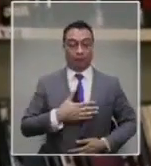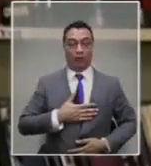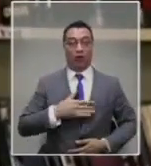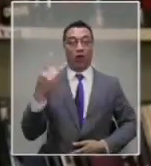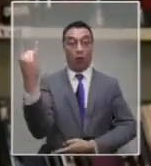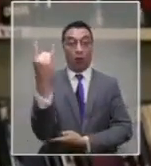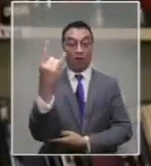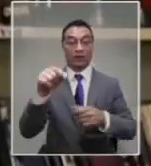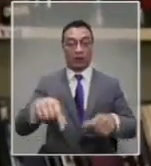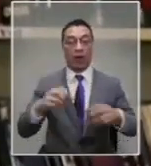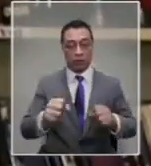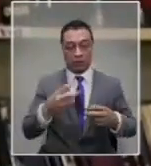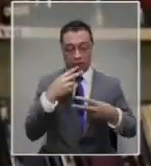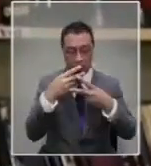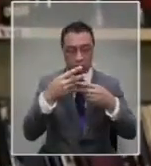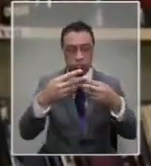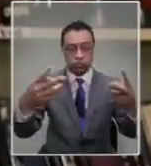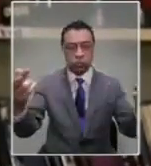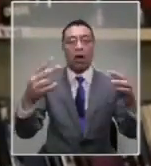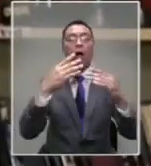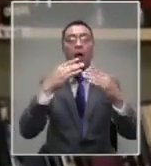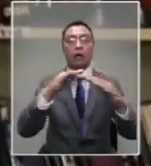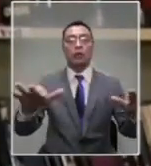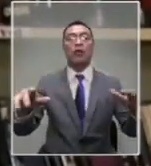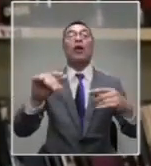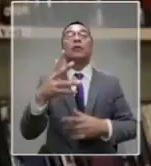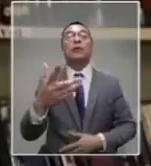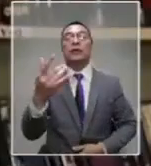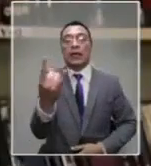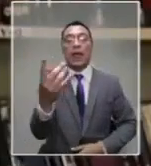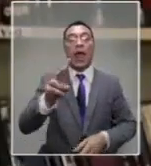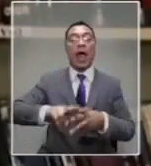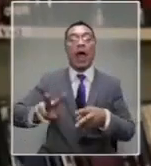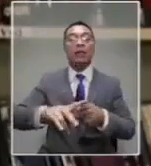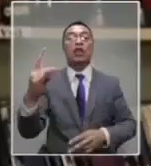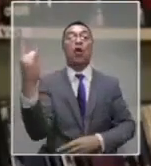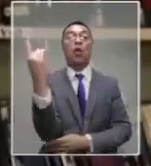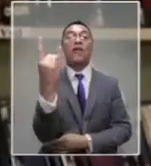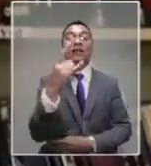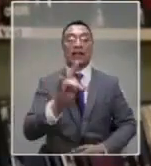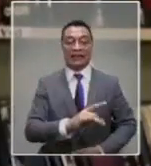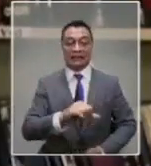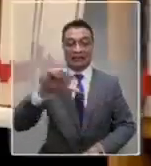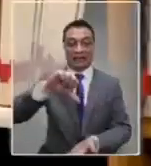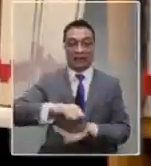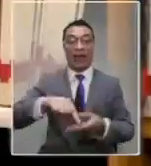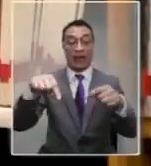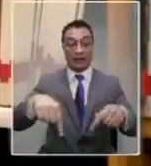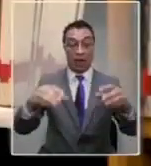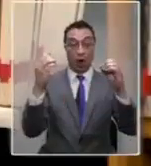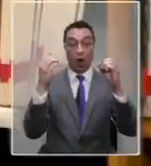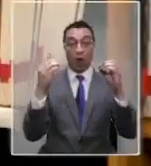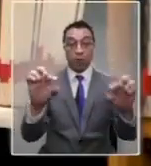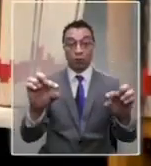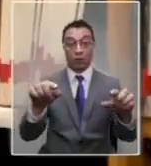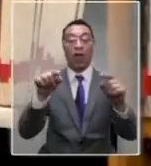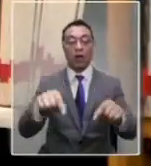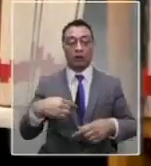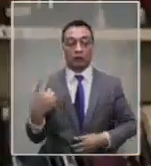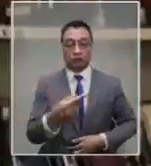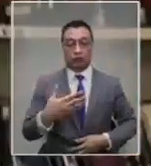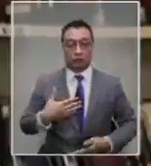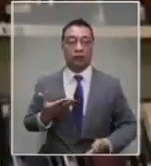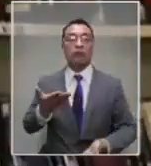de nuestra universidad, a través de la cual queremos dar a conocer el quehacer de la Universidad Central. En esta oportunidad nosotros